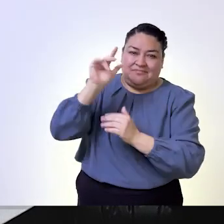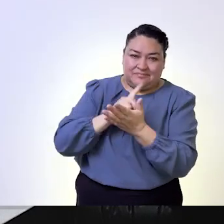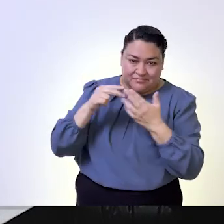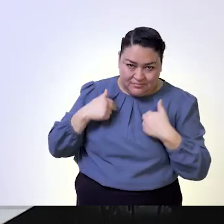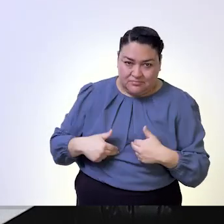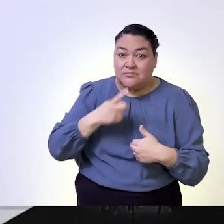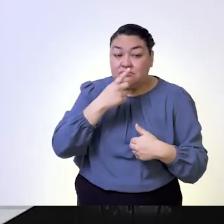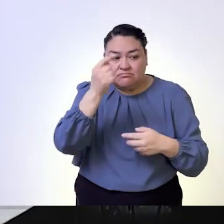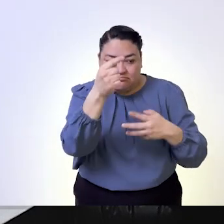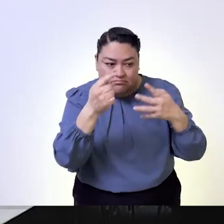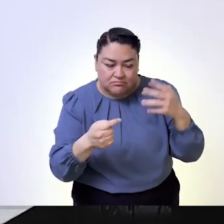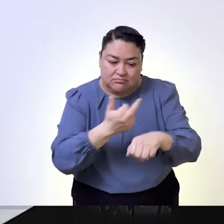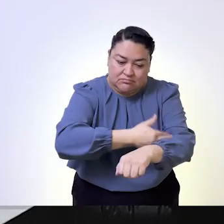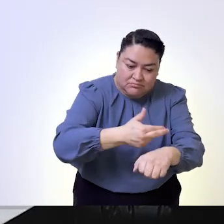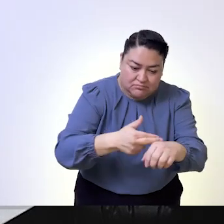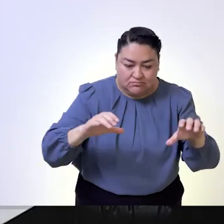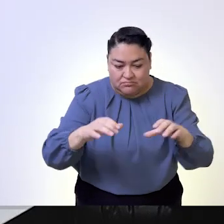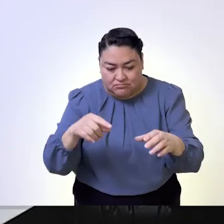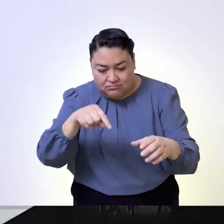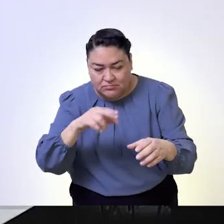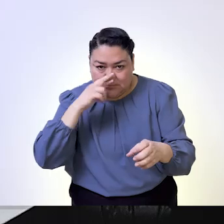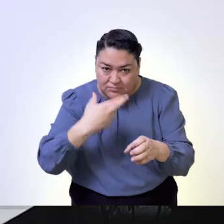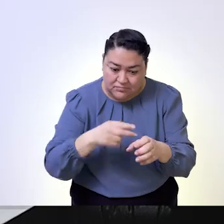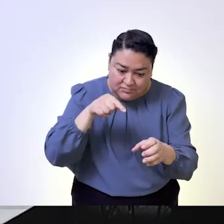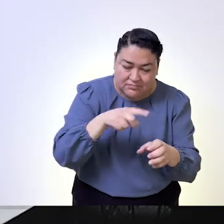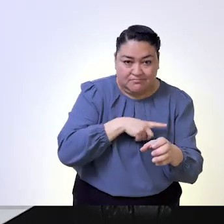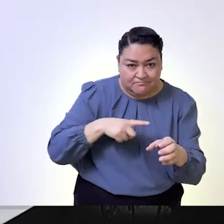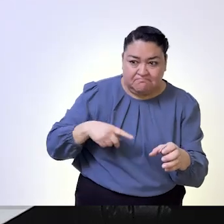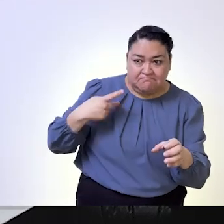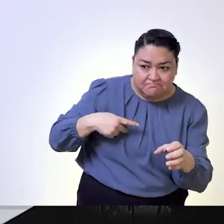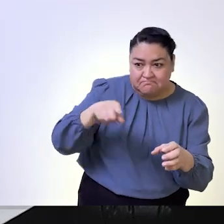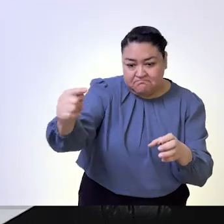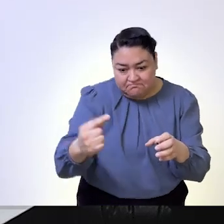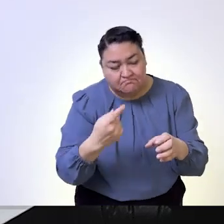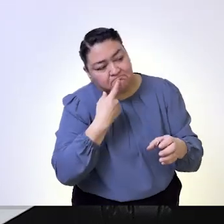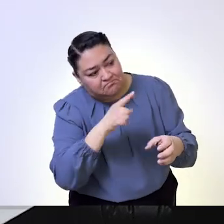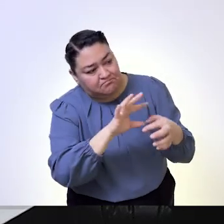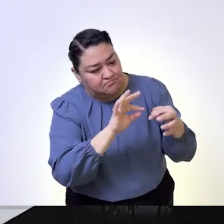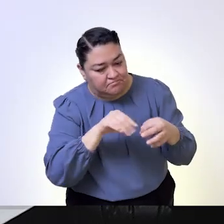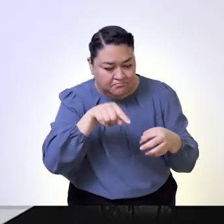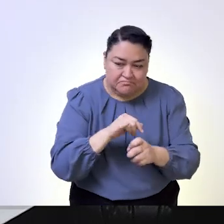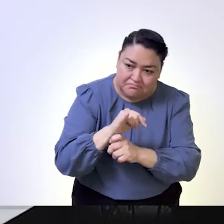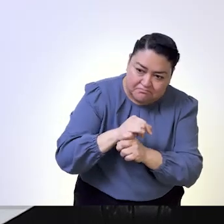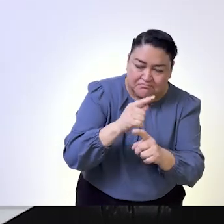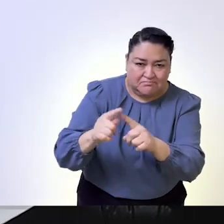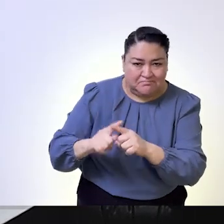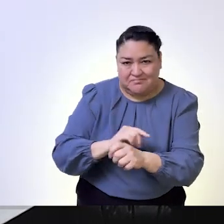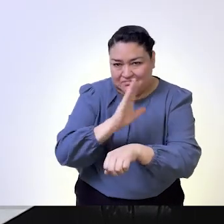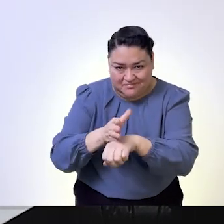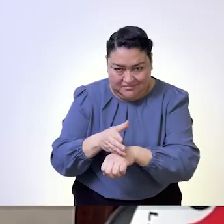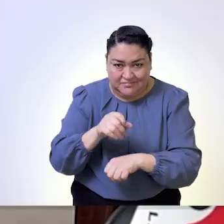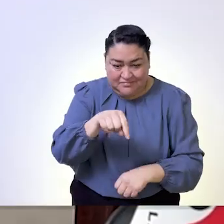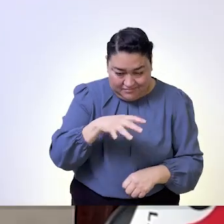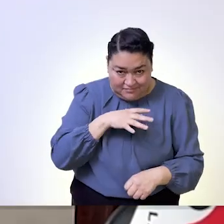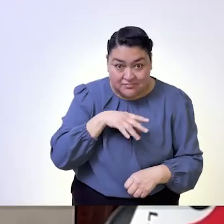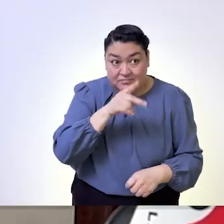requieren, a través de un mecanismo efectivo para proteger el derecho a la igualdad y no discriminación, y